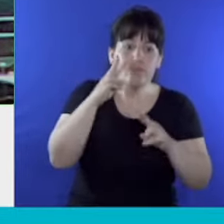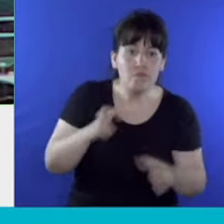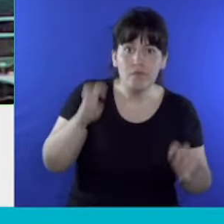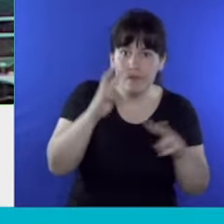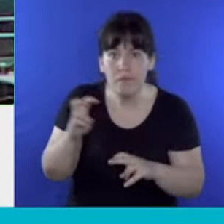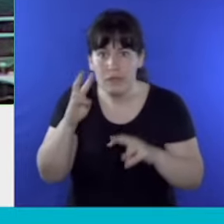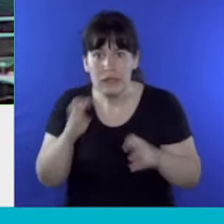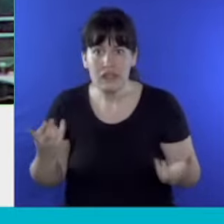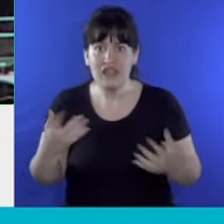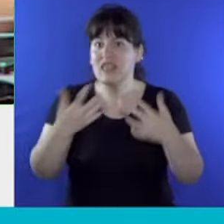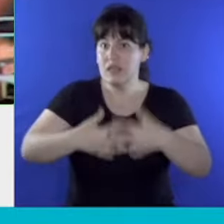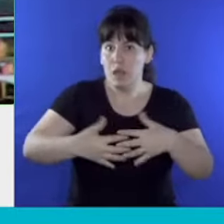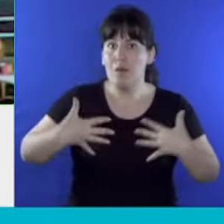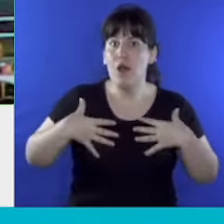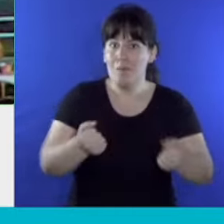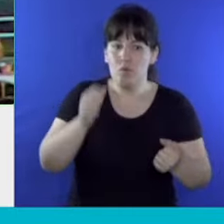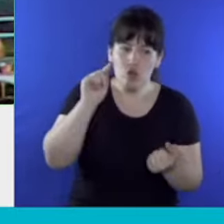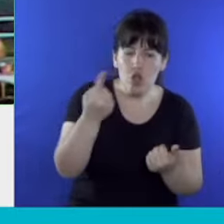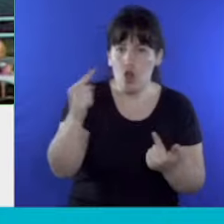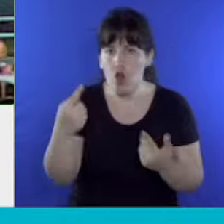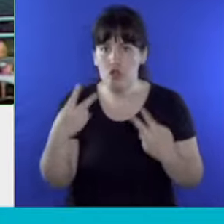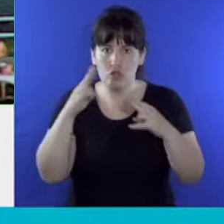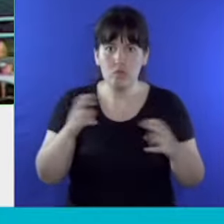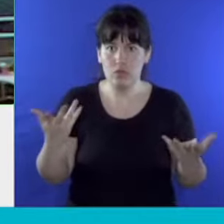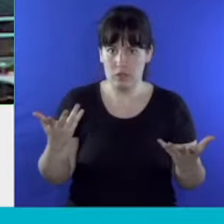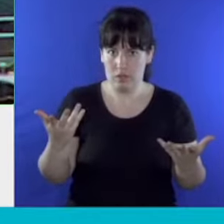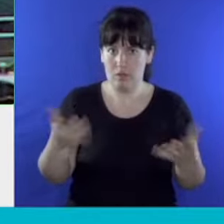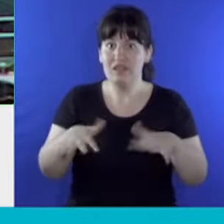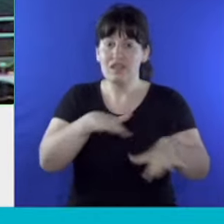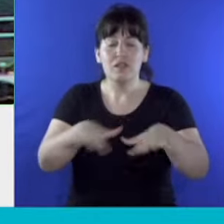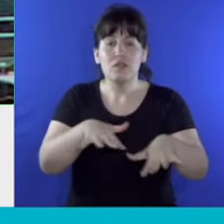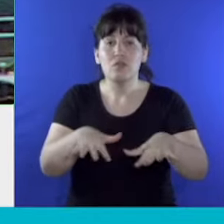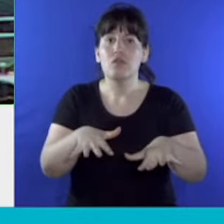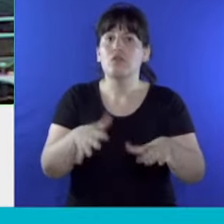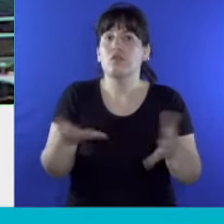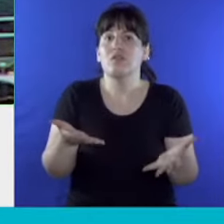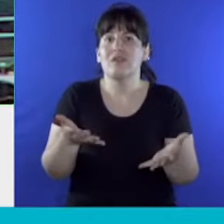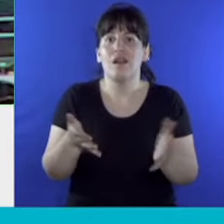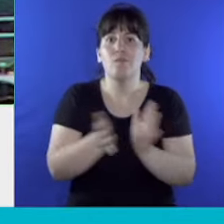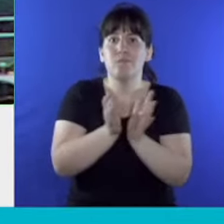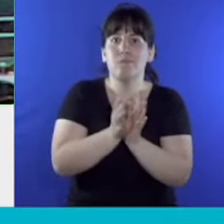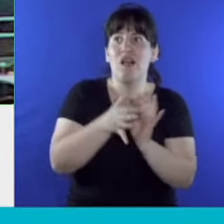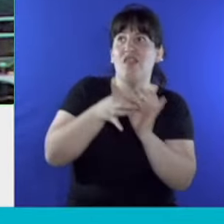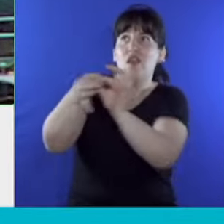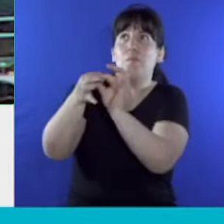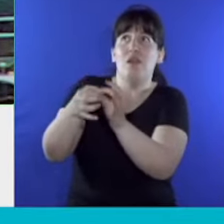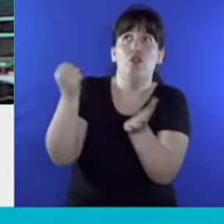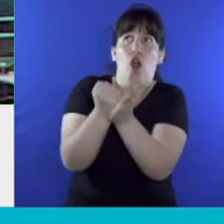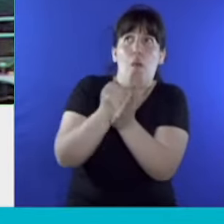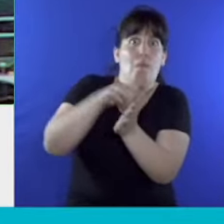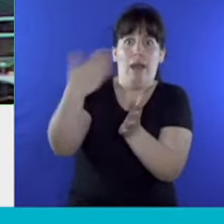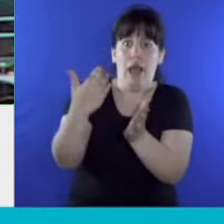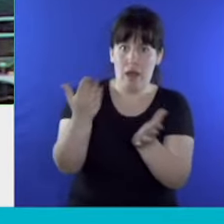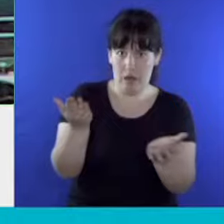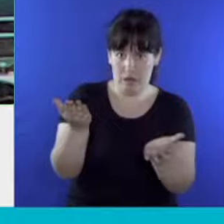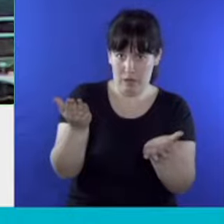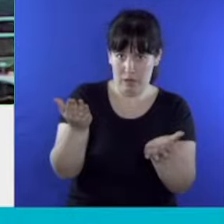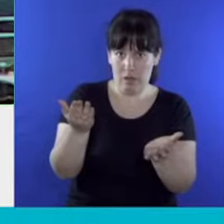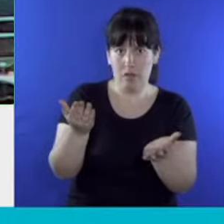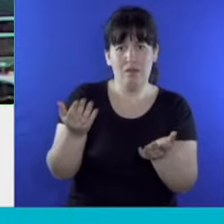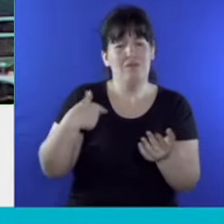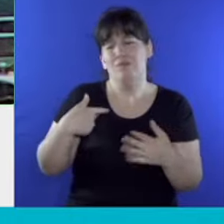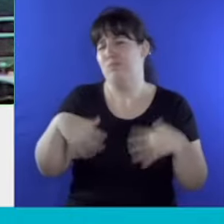de los sistemas públicos, porque las condiciones de dependencia de las marcas puede